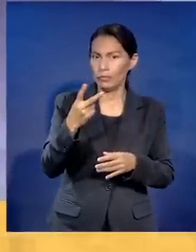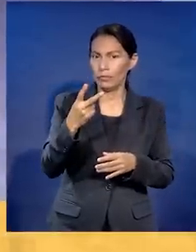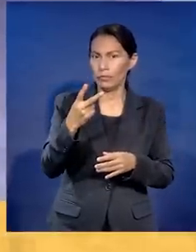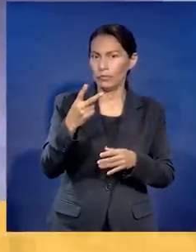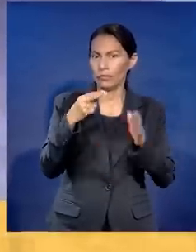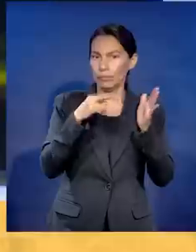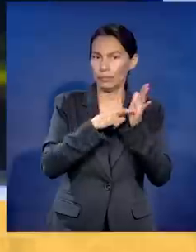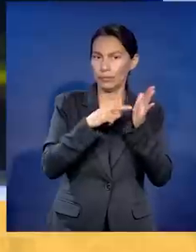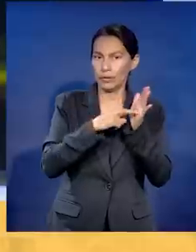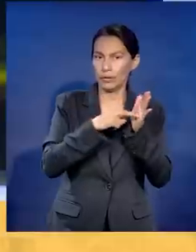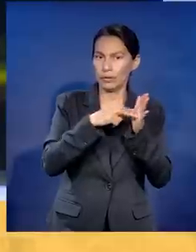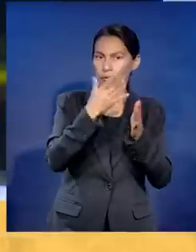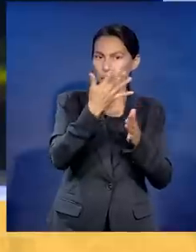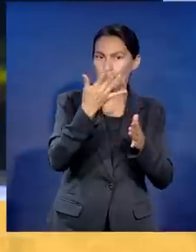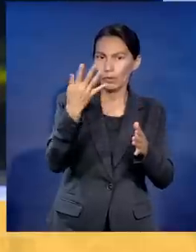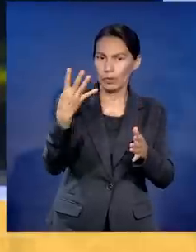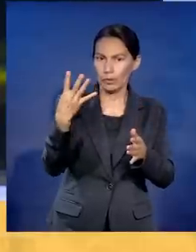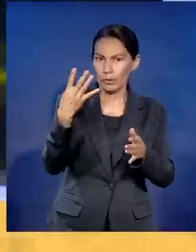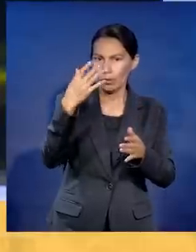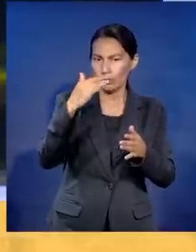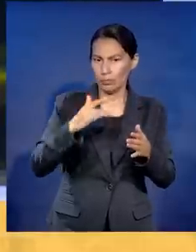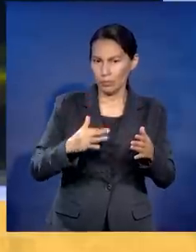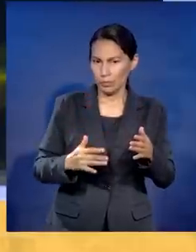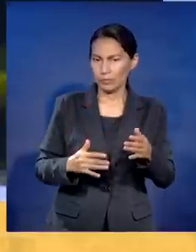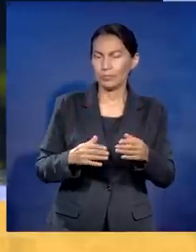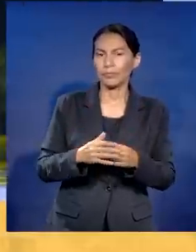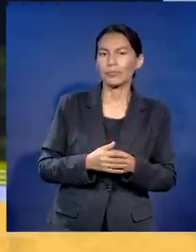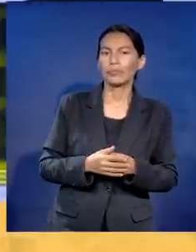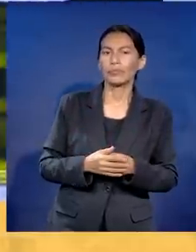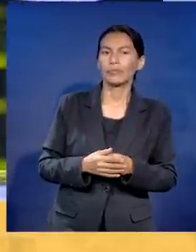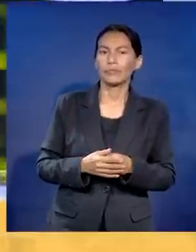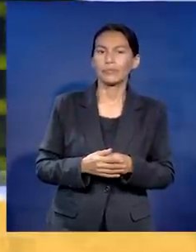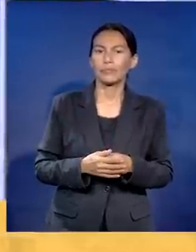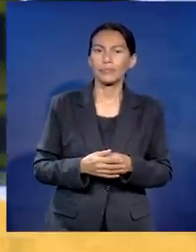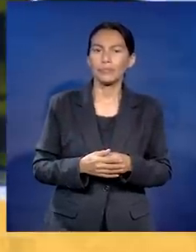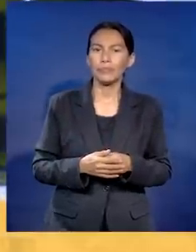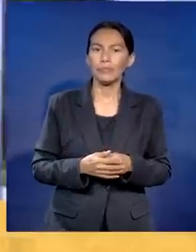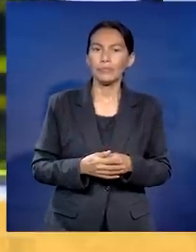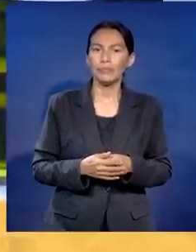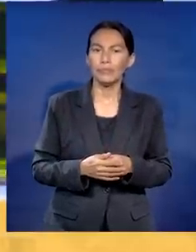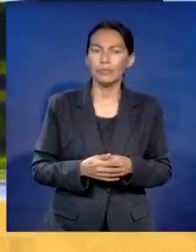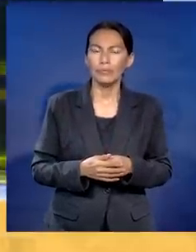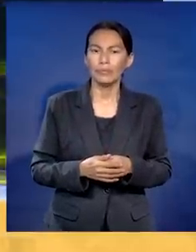Lucas, capítulo 22, a partir del verso 54.